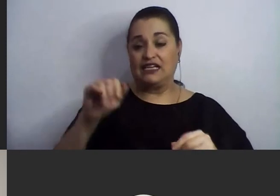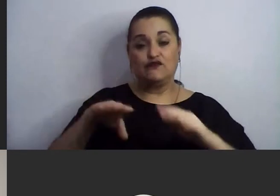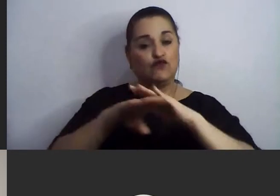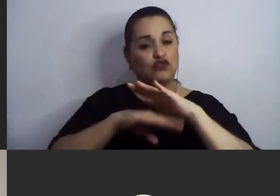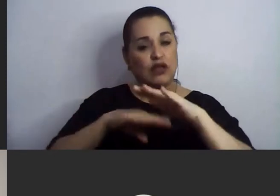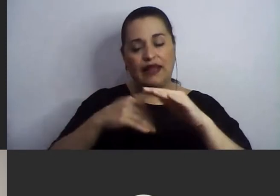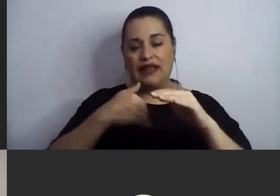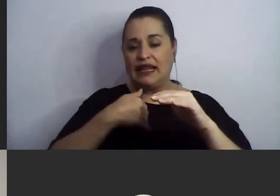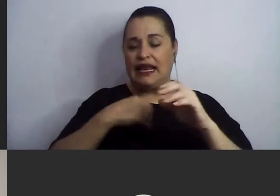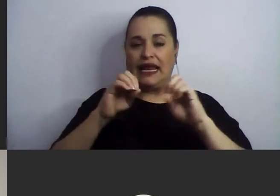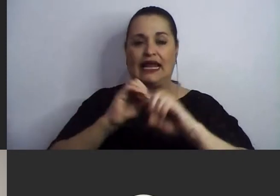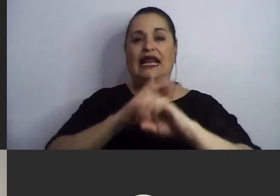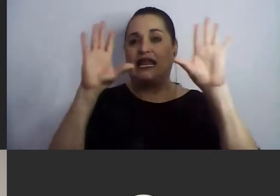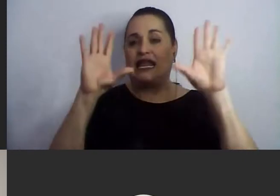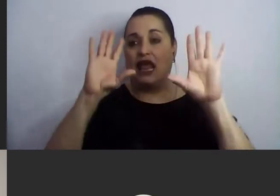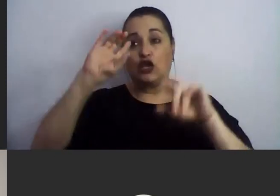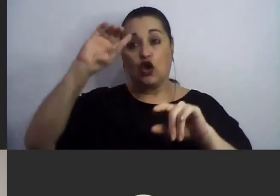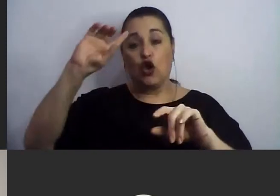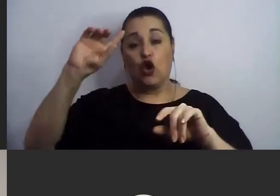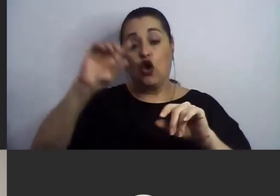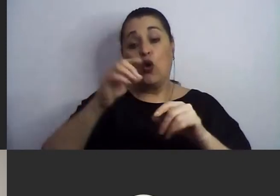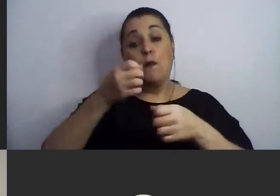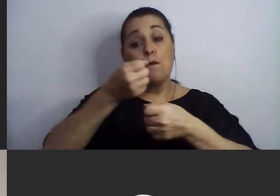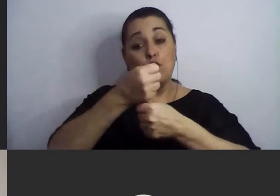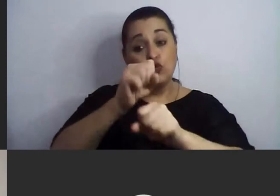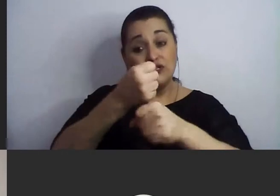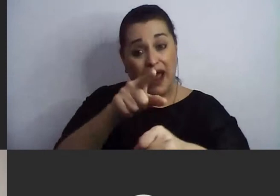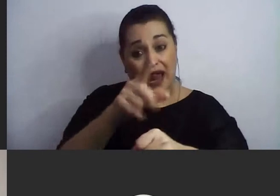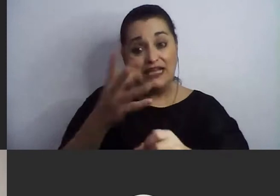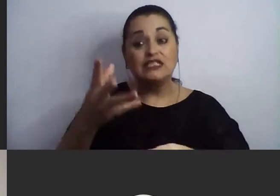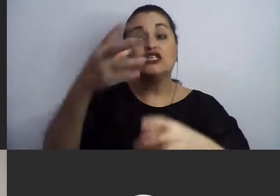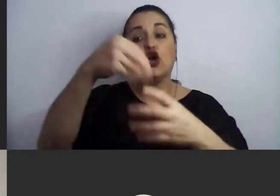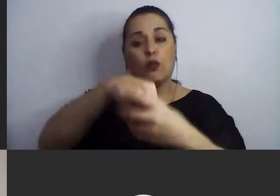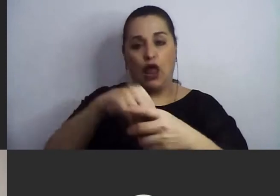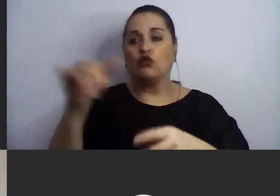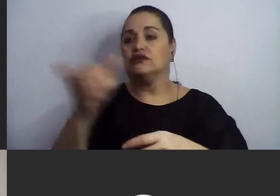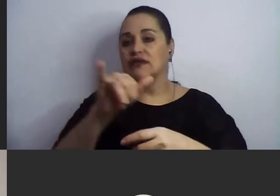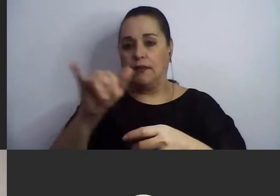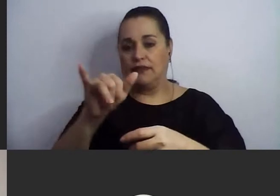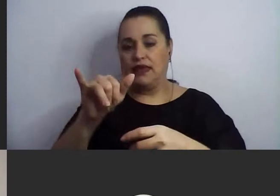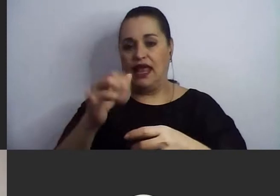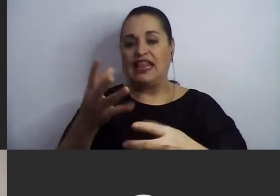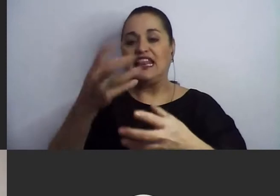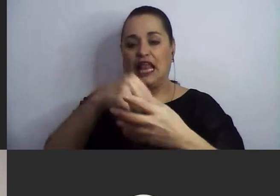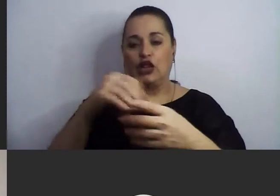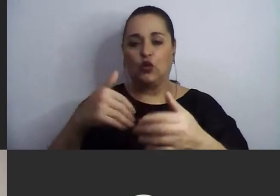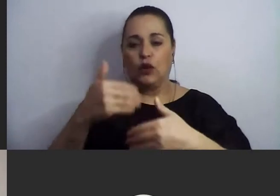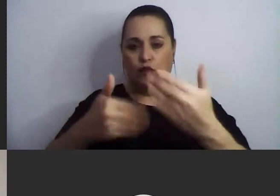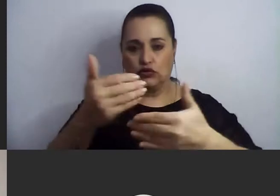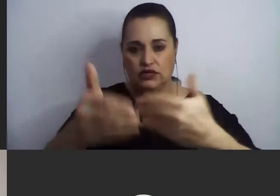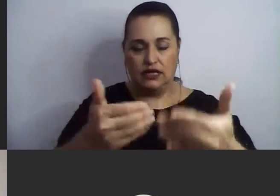claridad en el sentido de que los gobiernos locales también están siendo incorporados dentro de este dentro de este proceso